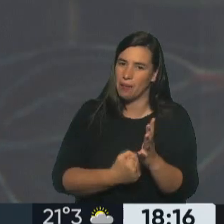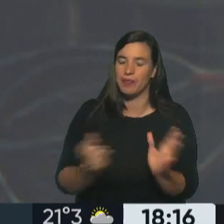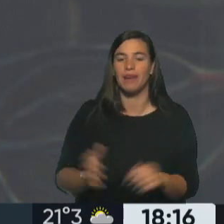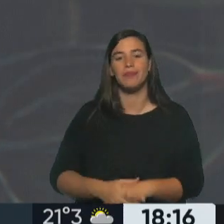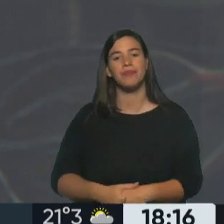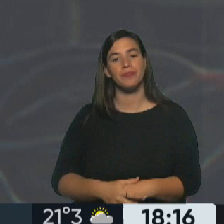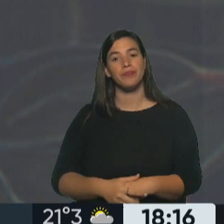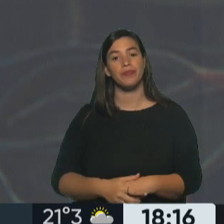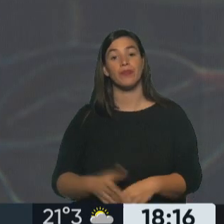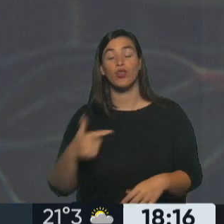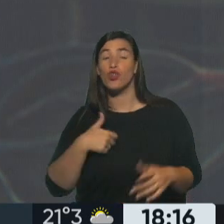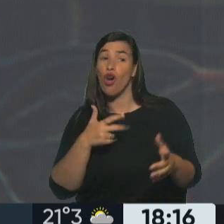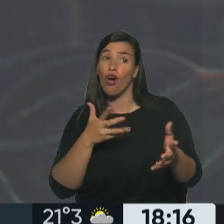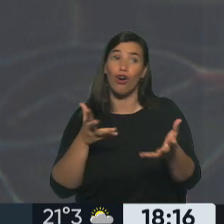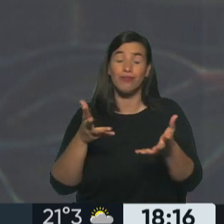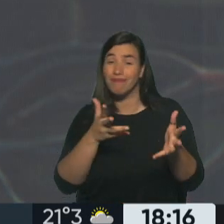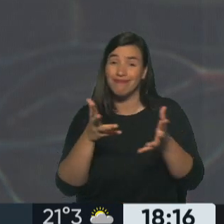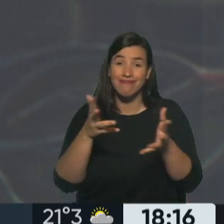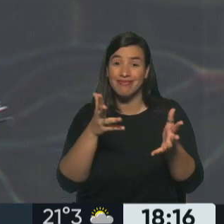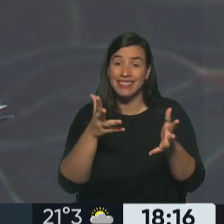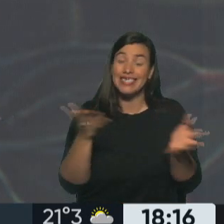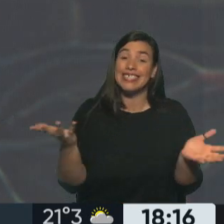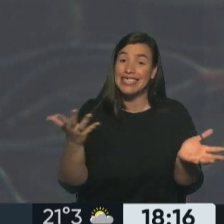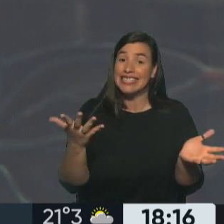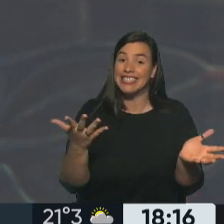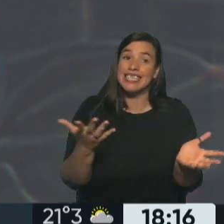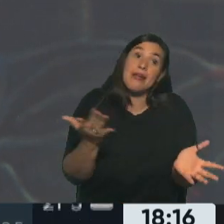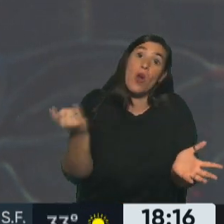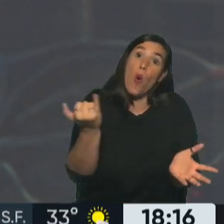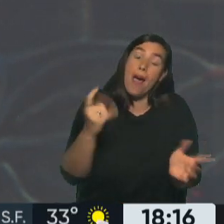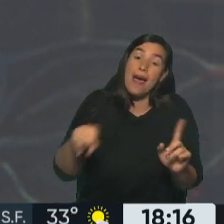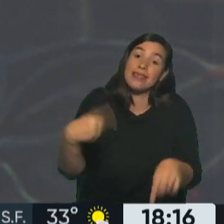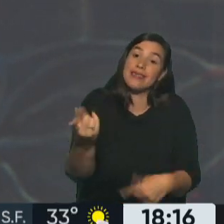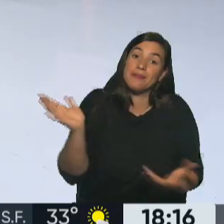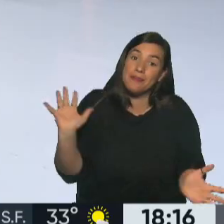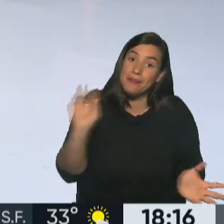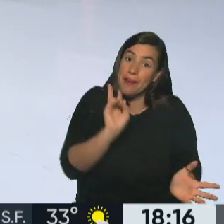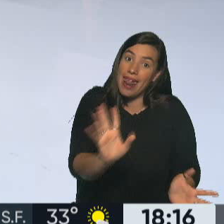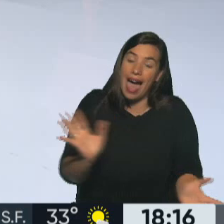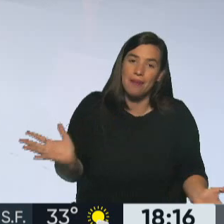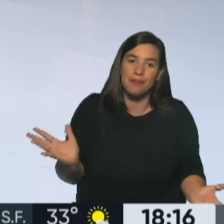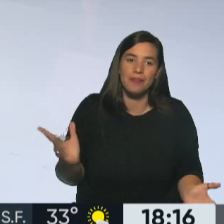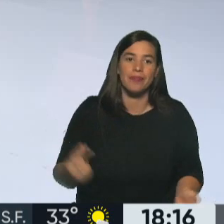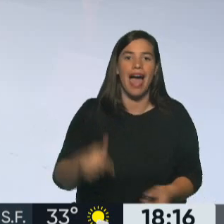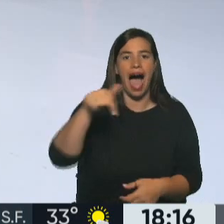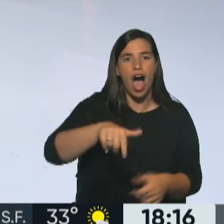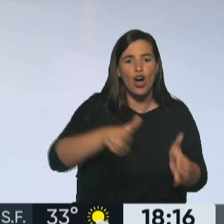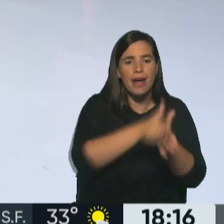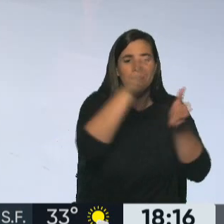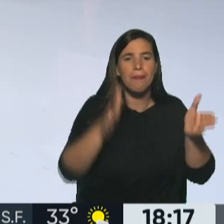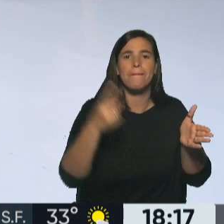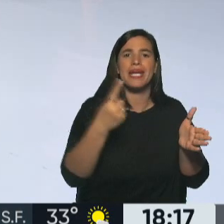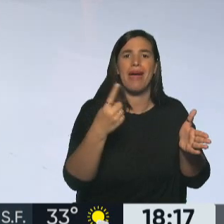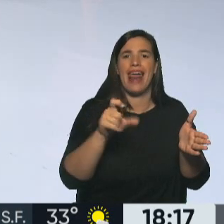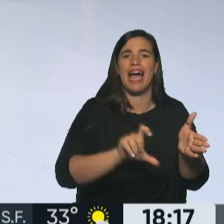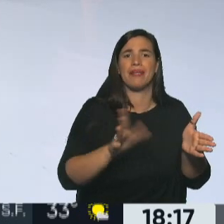para dónde ibas. Nos quedamos con esto, se verá el jueves, ¿no? Las novedades. Se verá el jueves. Primer capítulo de una negociación que,